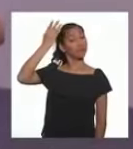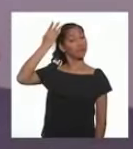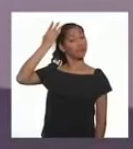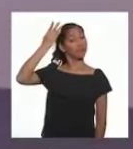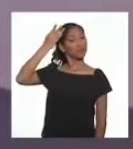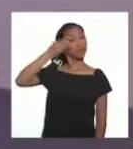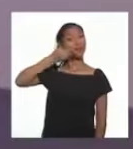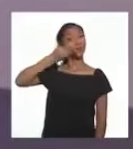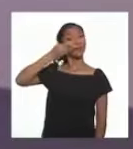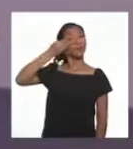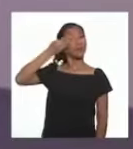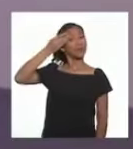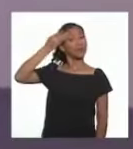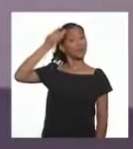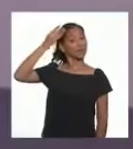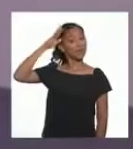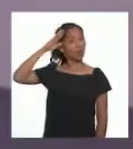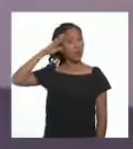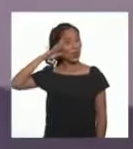Lo retienen.